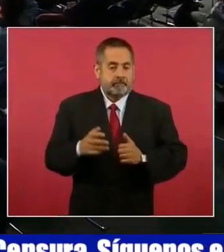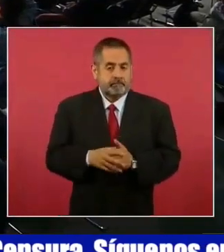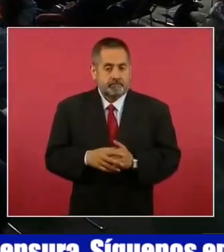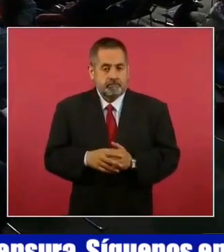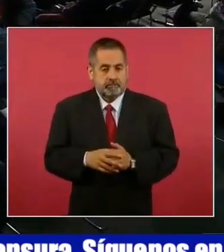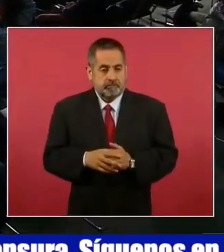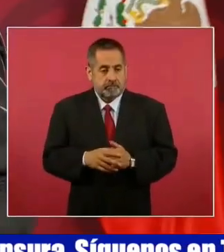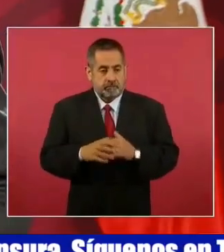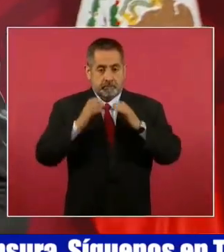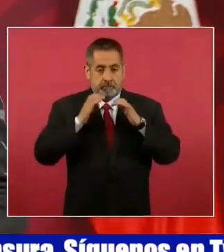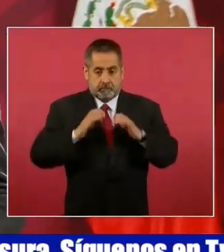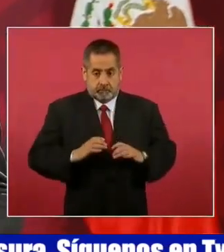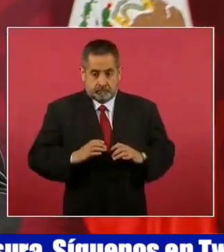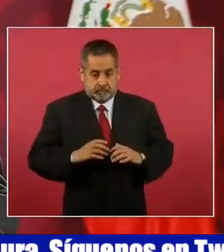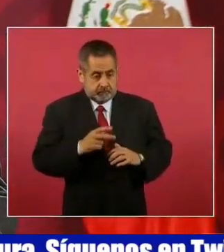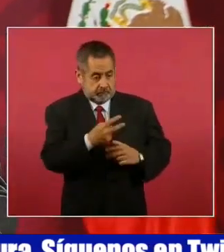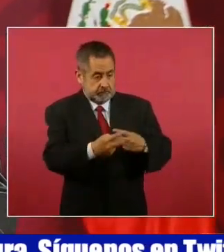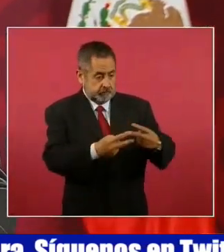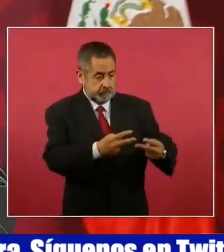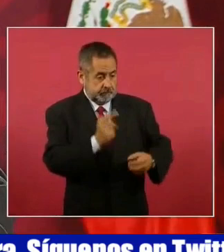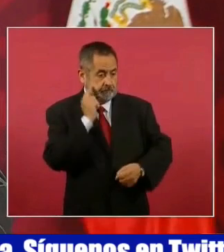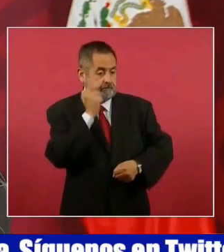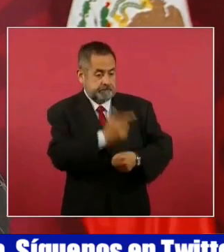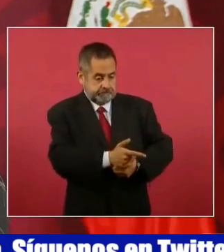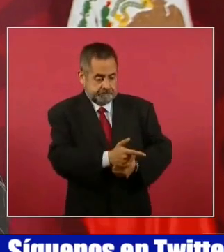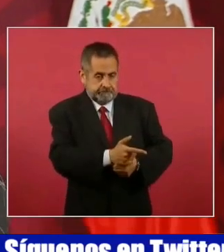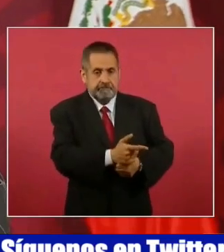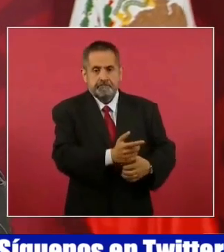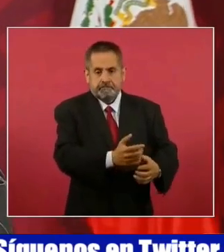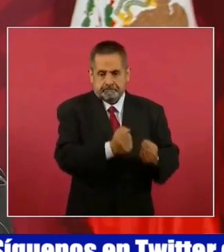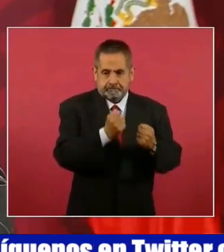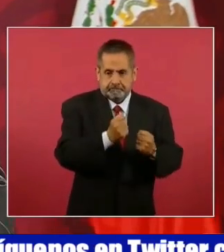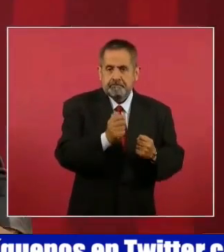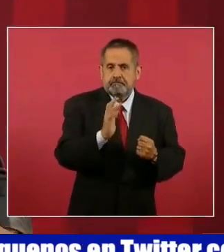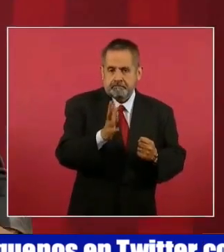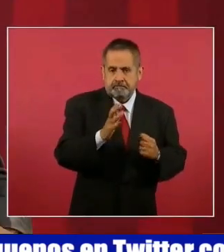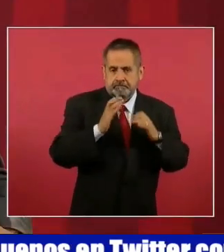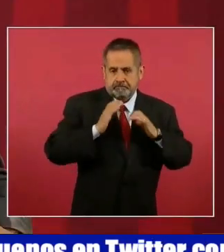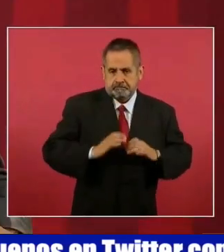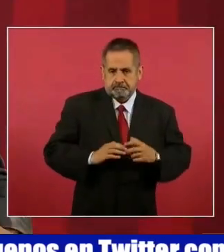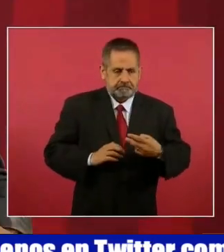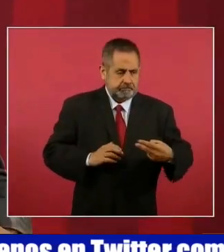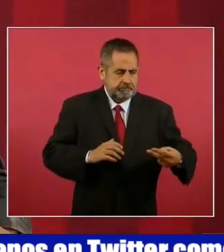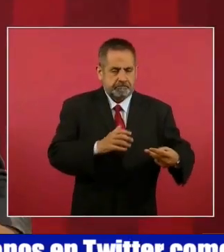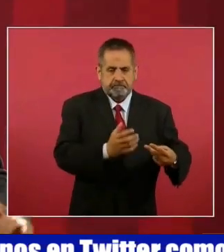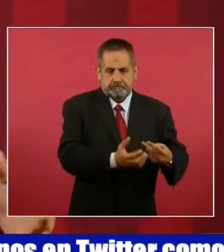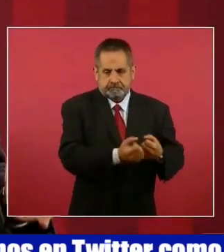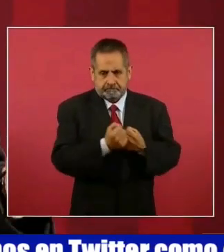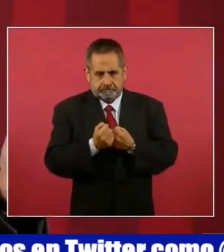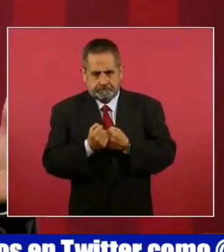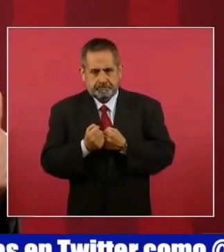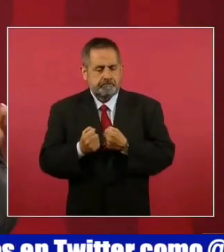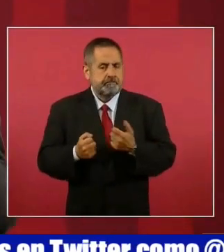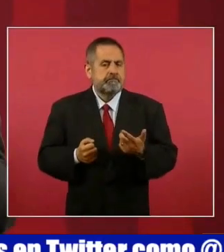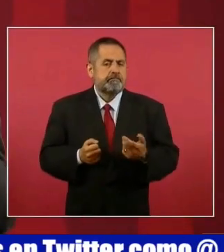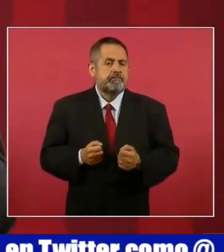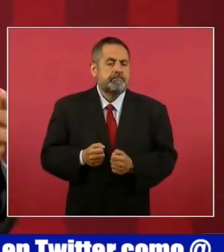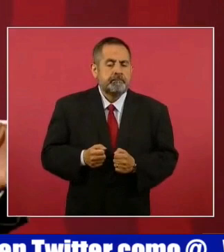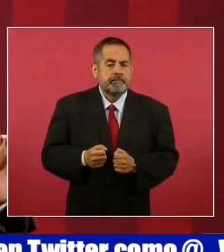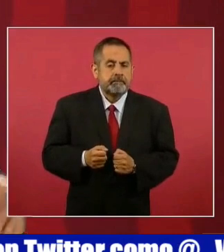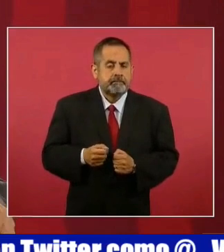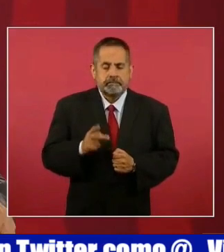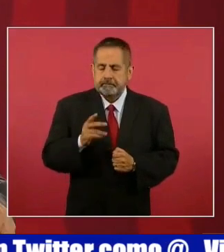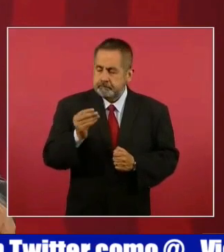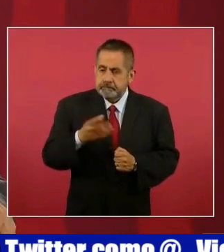pues hacen realmente ridículos, y al final de cuentas le hacen más daño al país de lo que pudieran apoyarlo, ¿no? Entonces, bueno, es